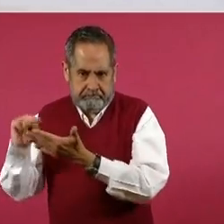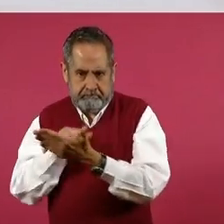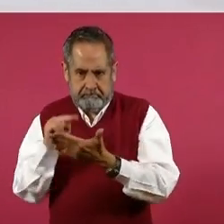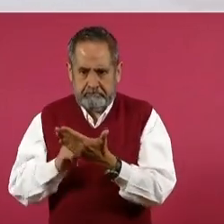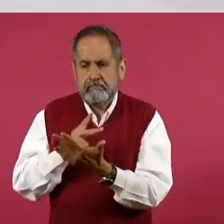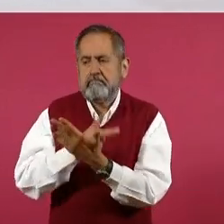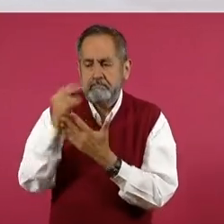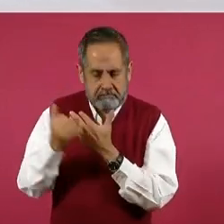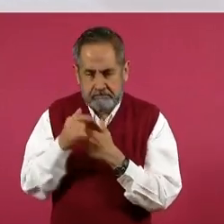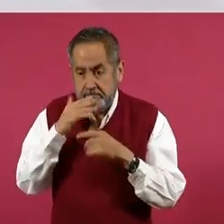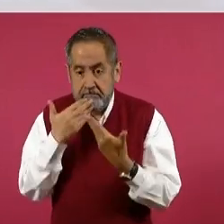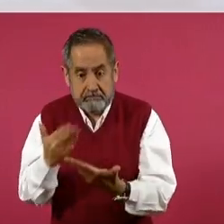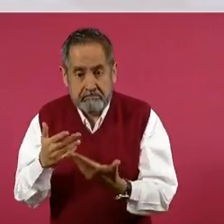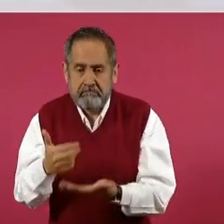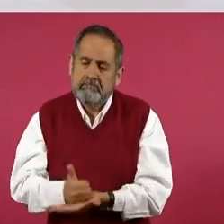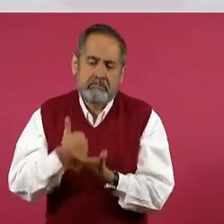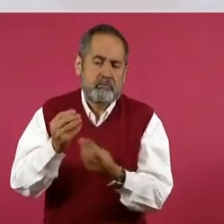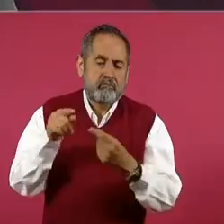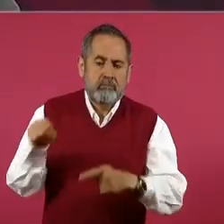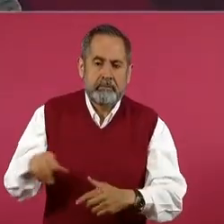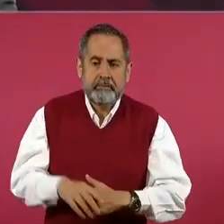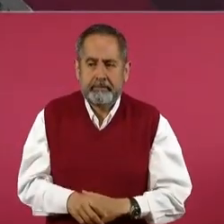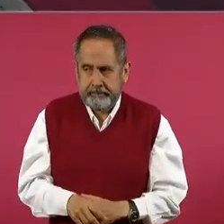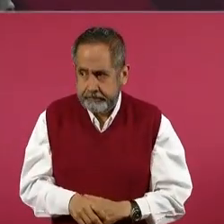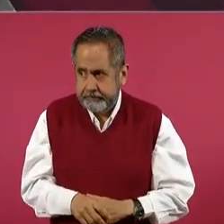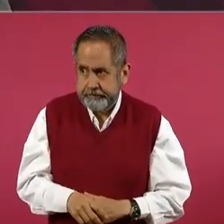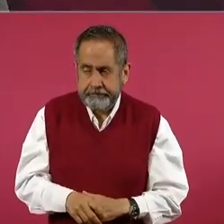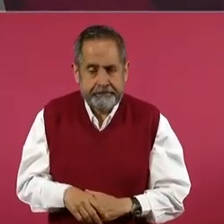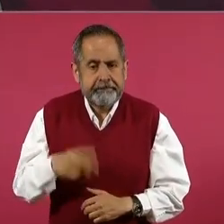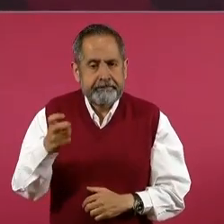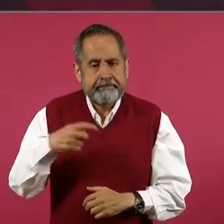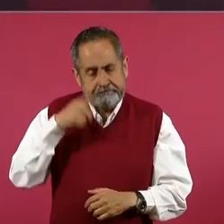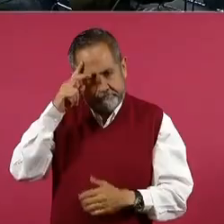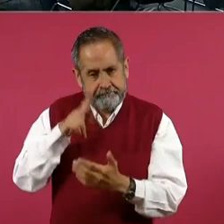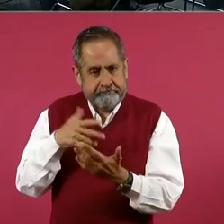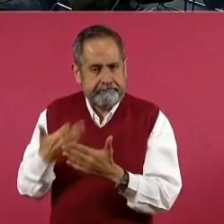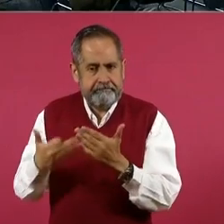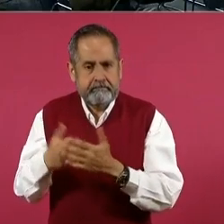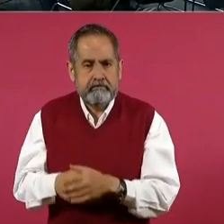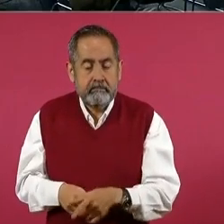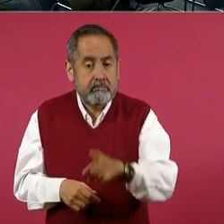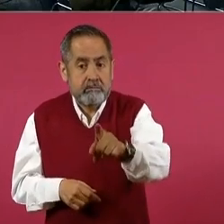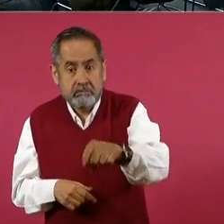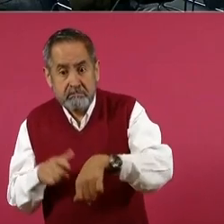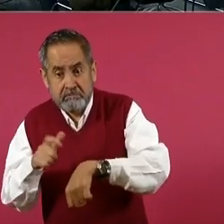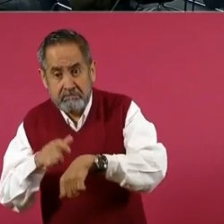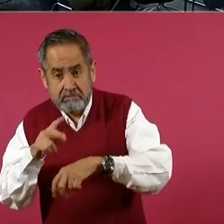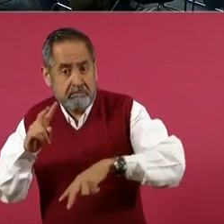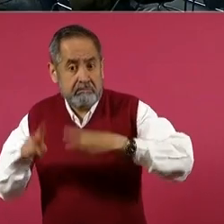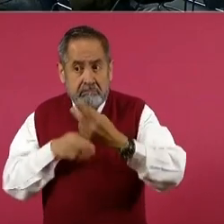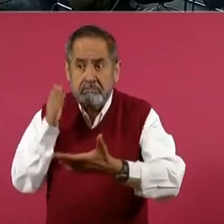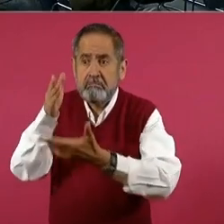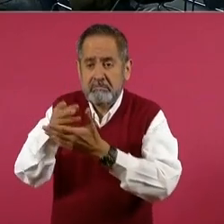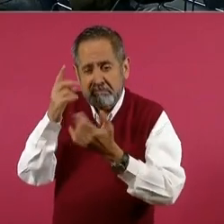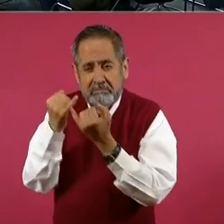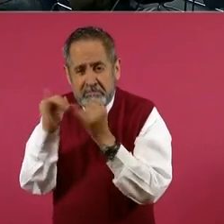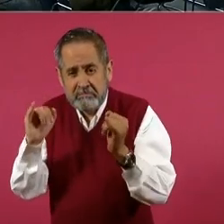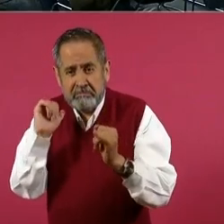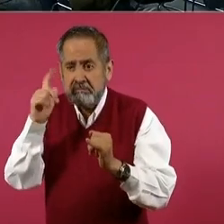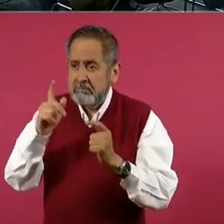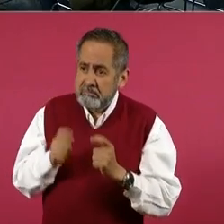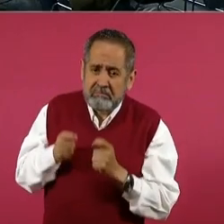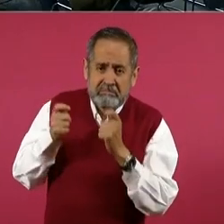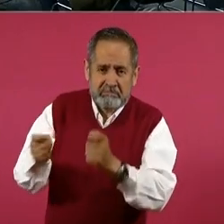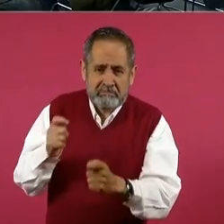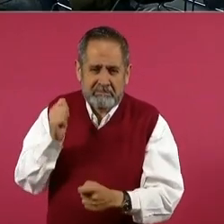ese proyecto y va a ayudar mucho. Bien. Son de las cosas que están pendientes. No, ¿no alcanzará usted a llegar ahí para inaugurar y entregar